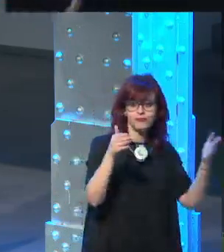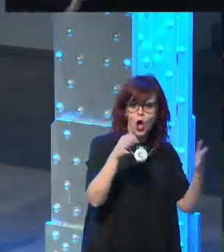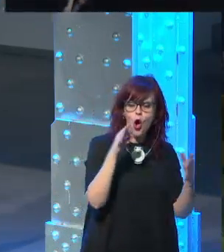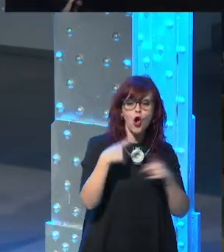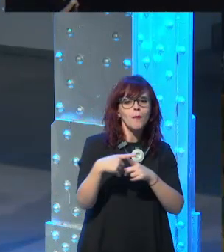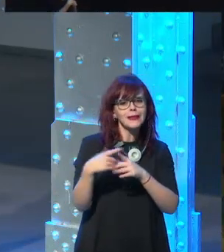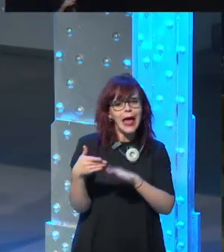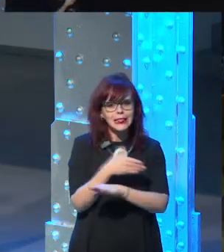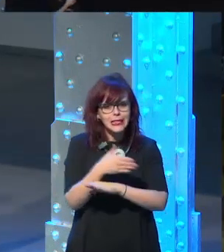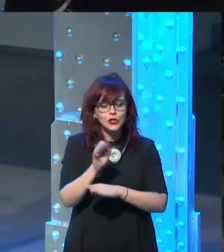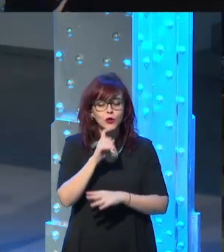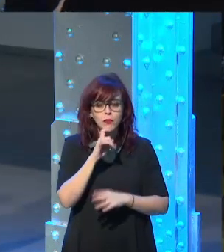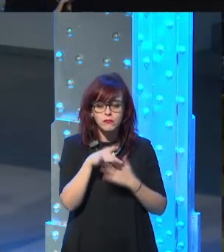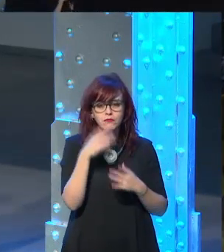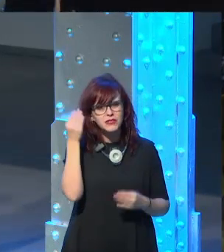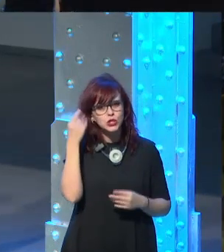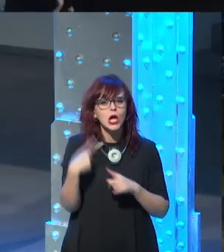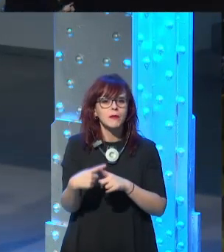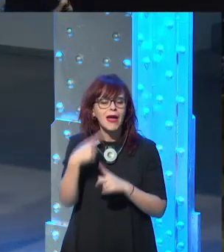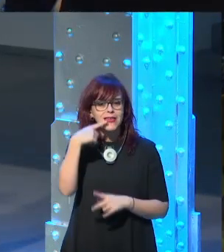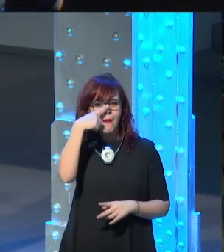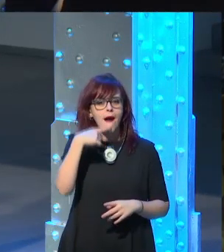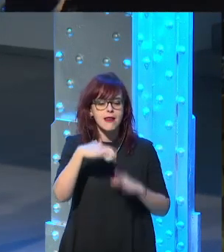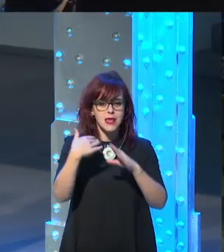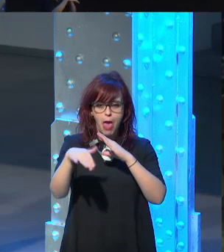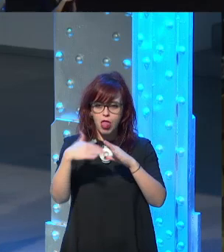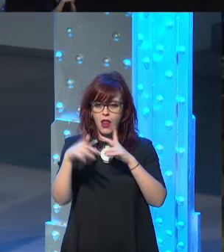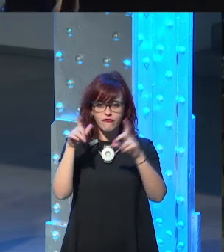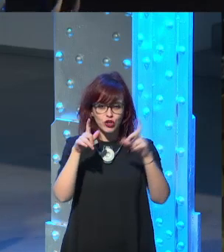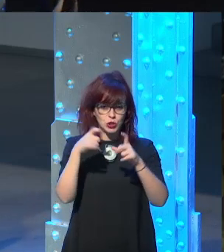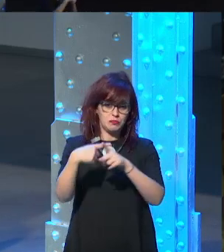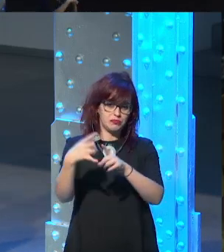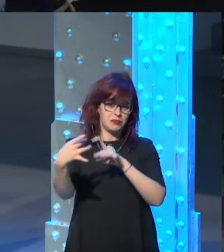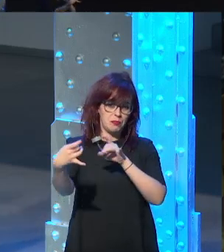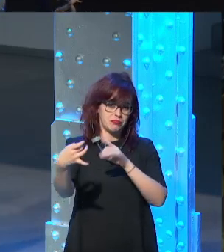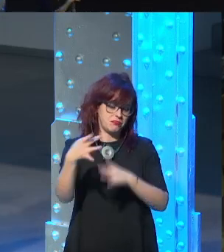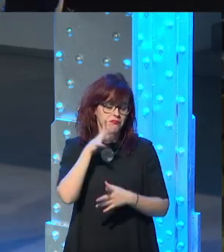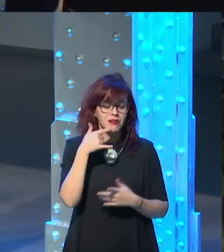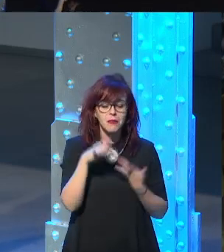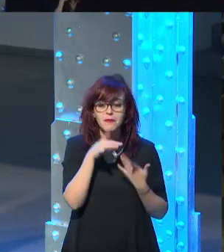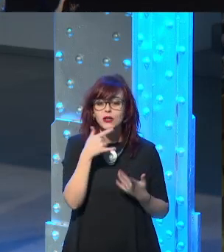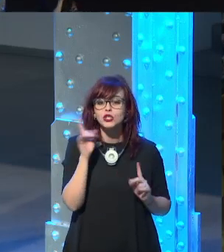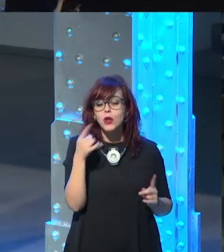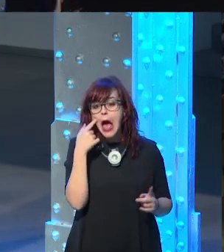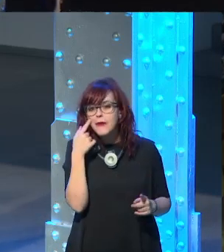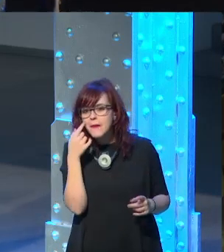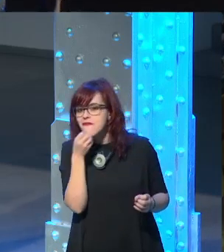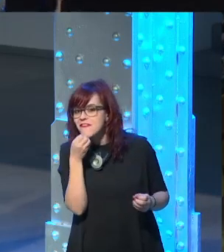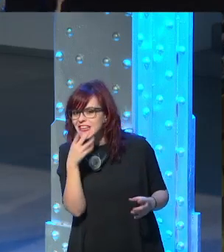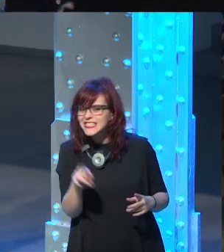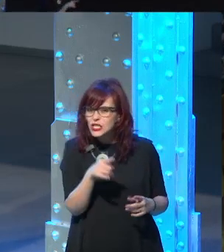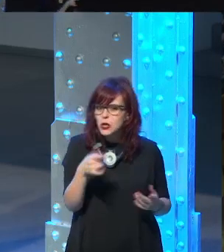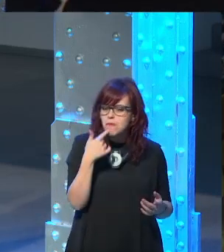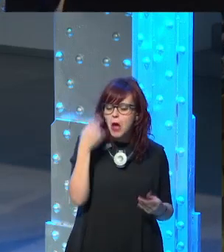No, creo ¿Cómo habéis funcionado? Creo que compartimos algunas imágenes por email también, y bueno, simplemente comentando si los tiros iban bien por ahí o